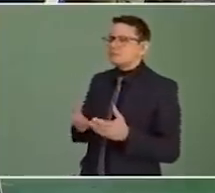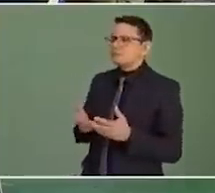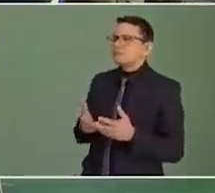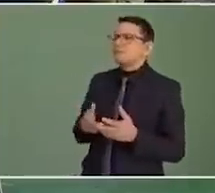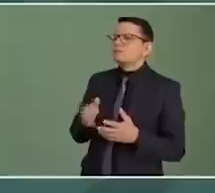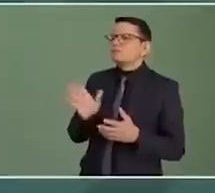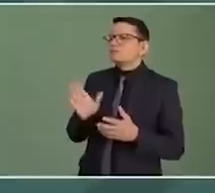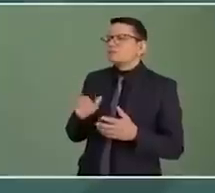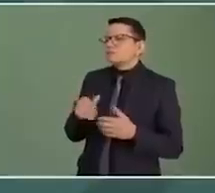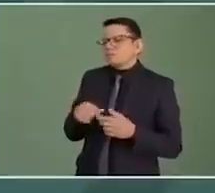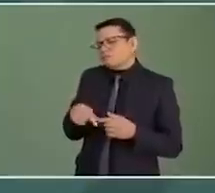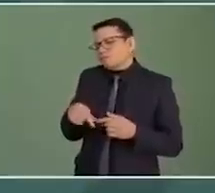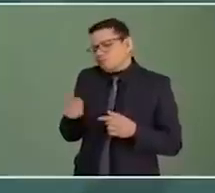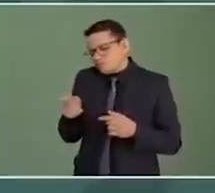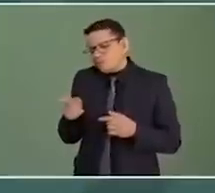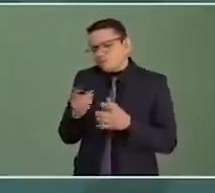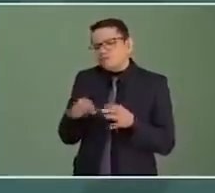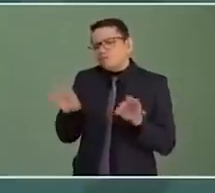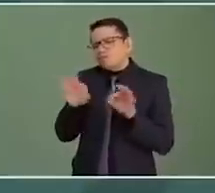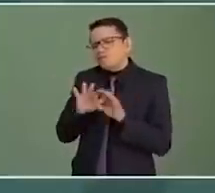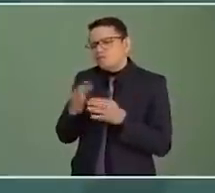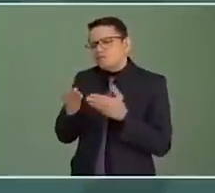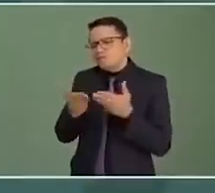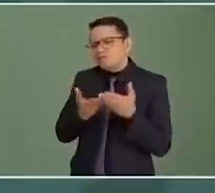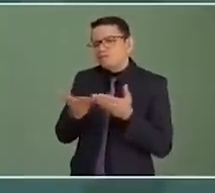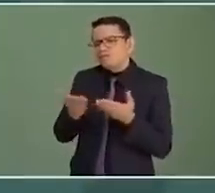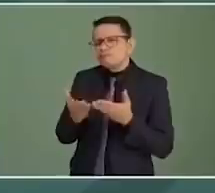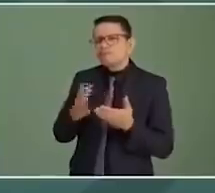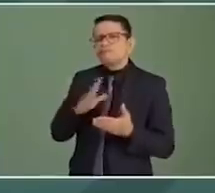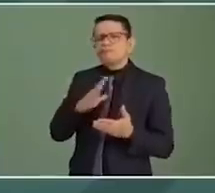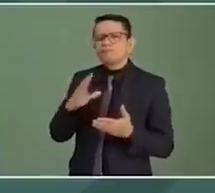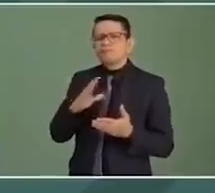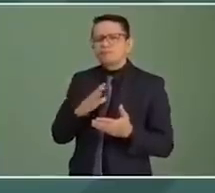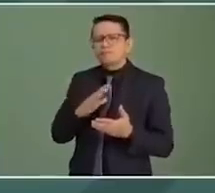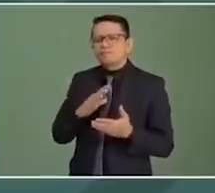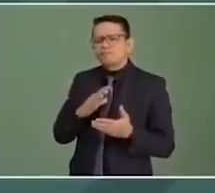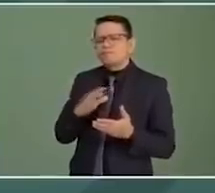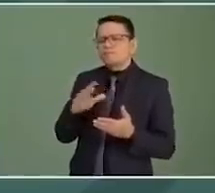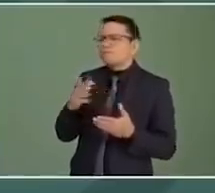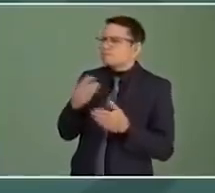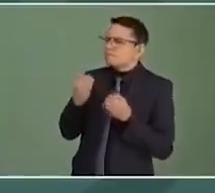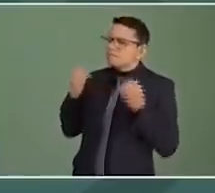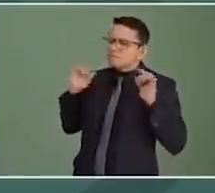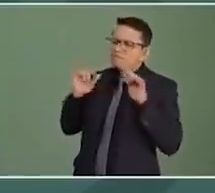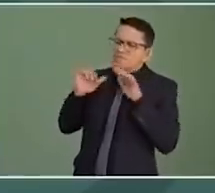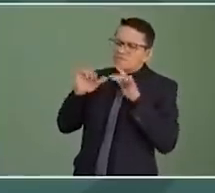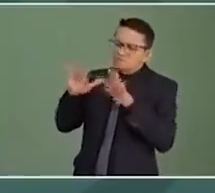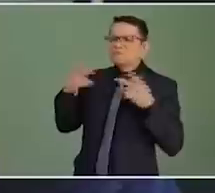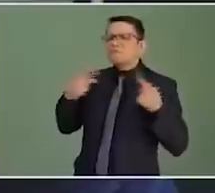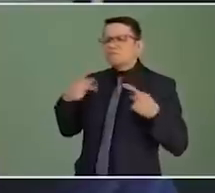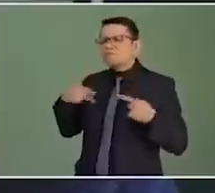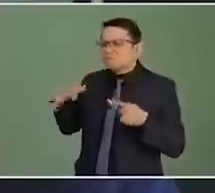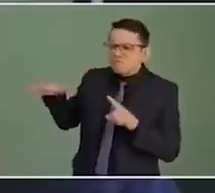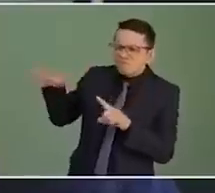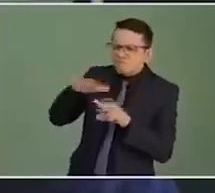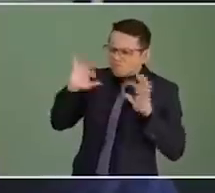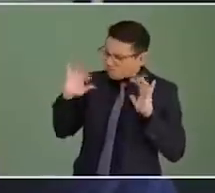son circunstancias aquí había mucha violencia no lo olvidemos